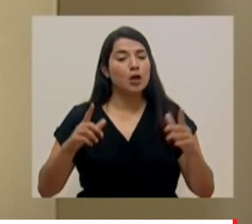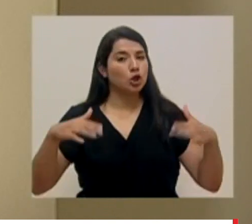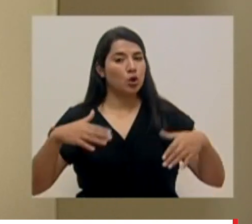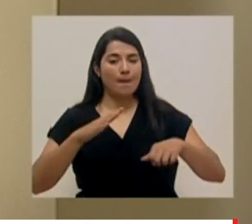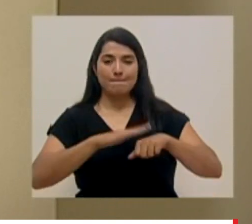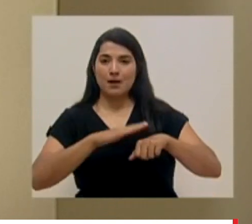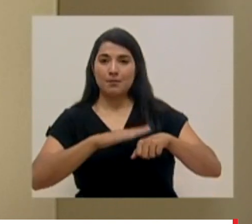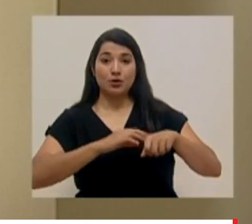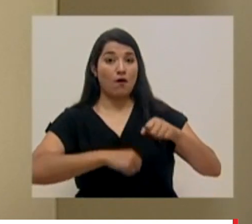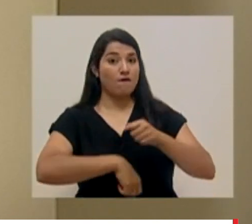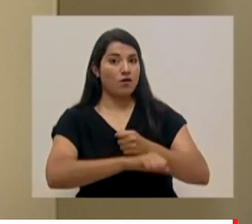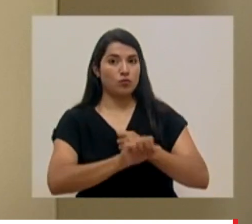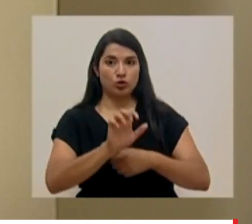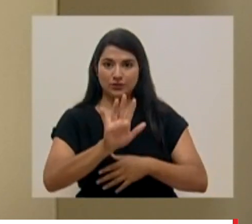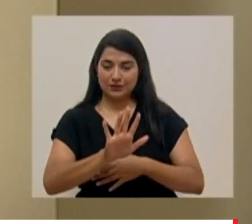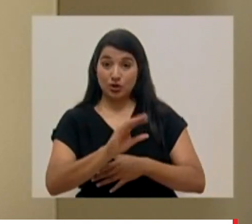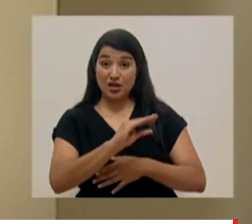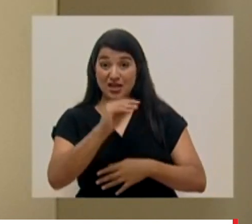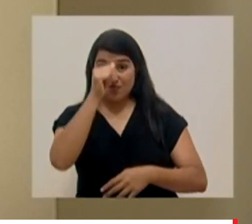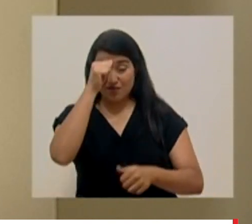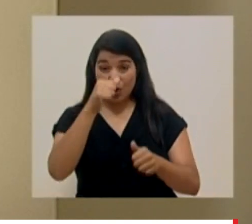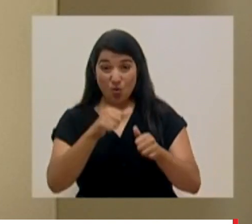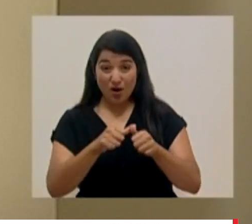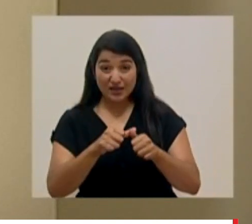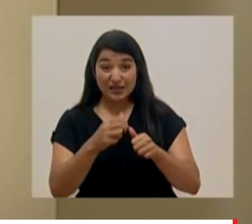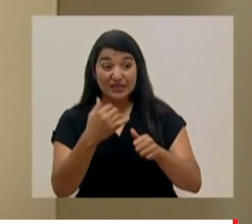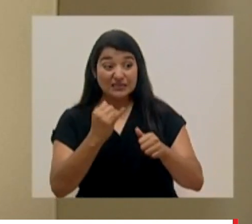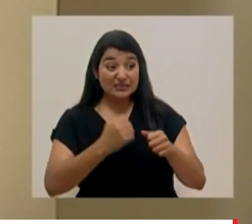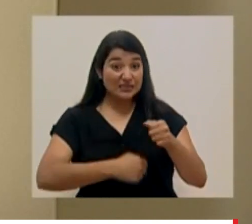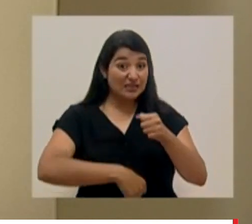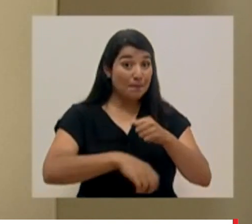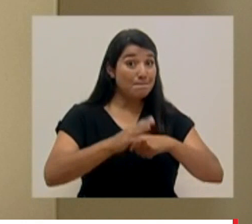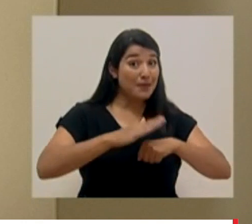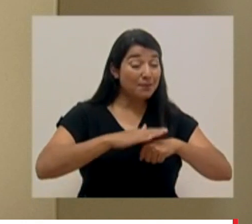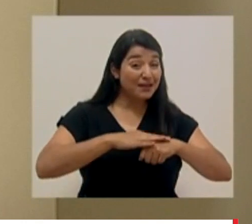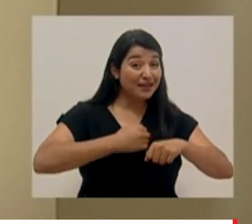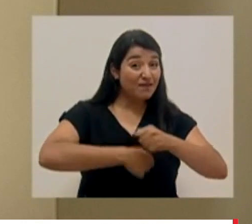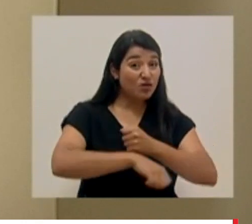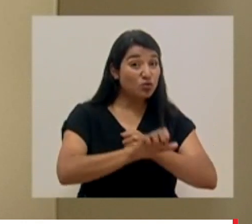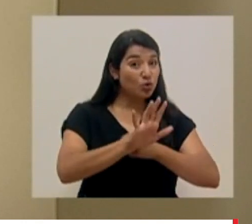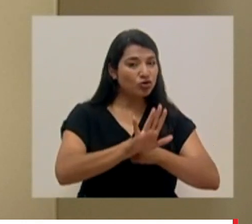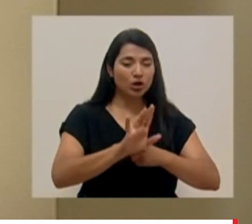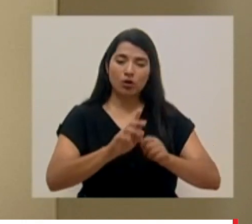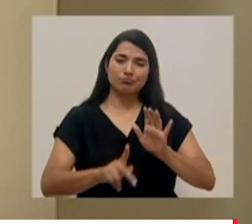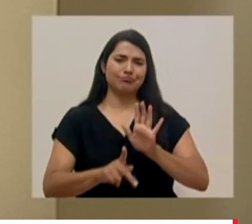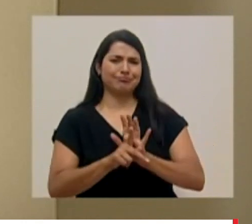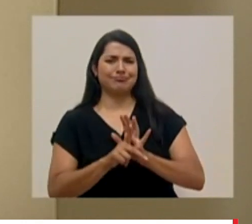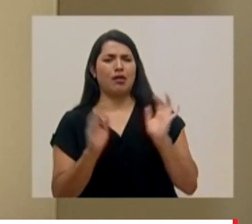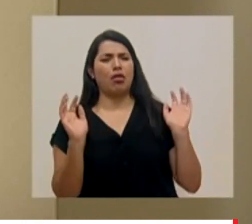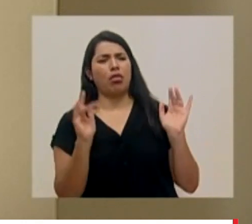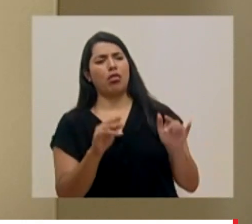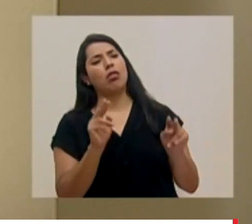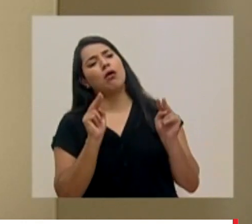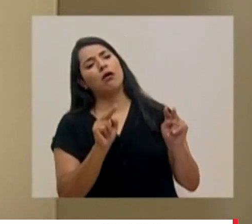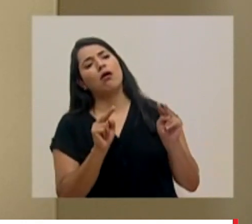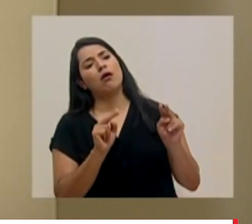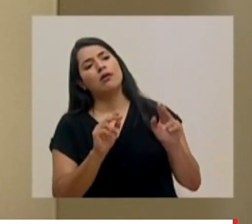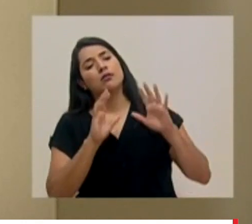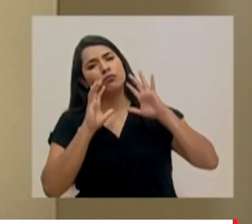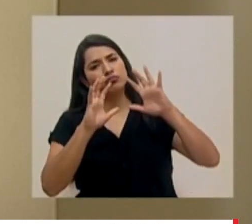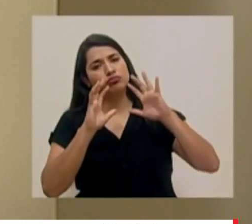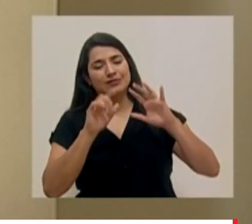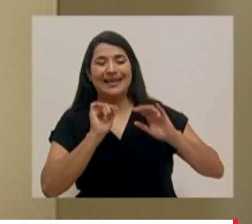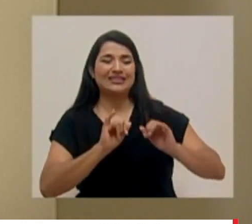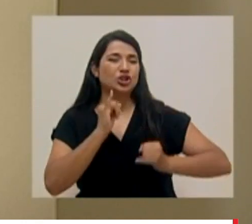el fútbol 5 y recordemos que la parte de espectadores, eso va a ser de lo último que se va a habilitar en todo caso para cualquier